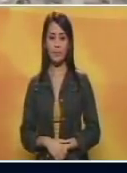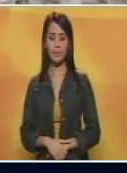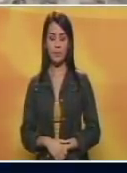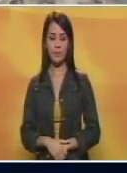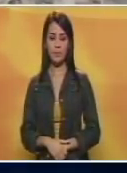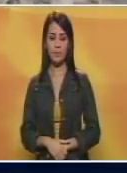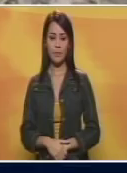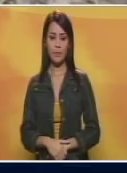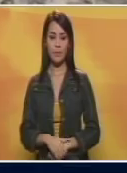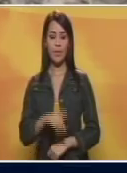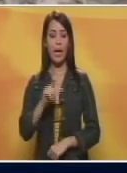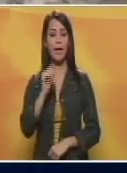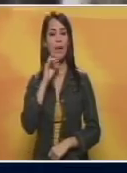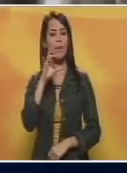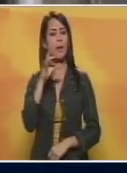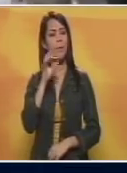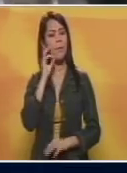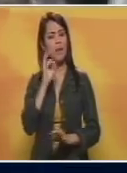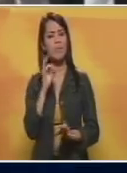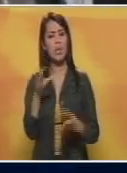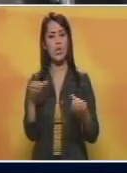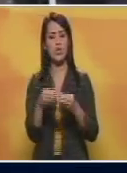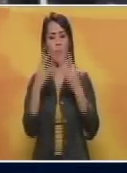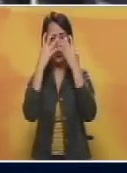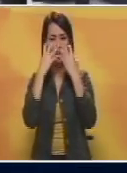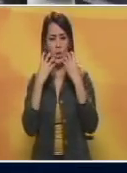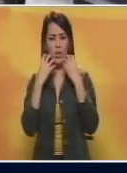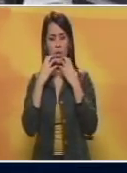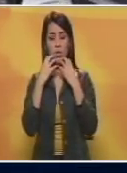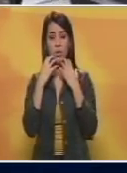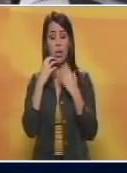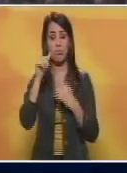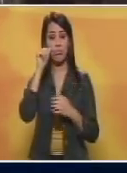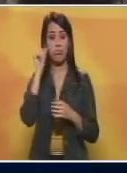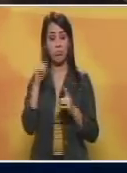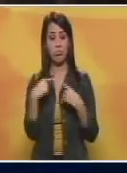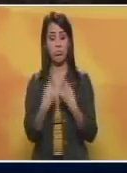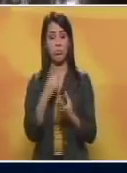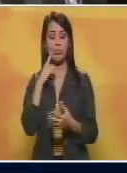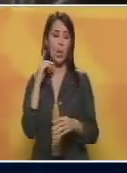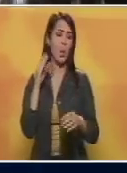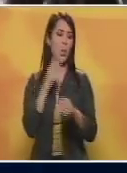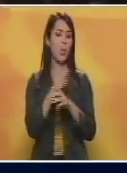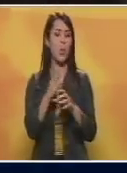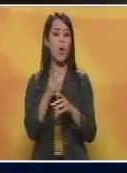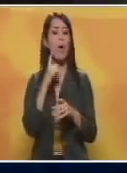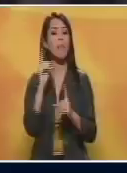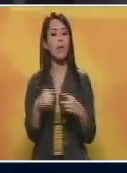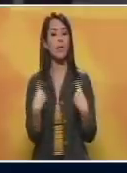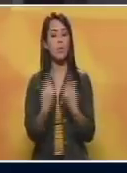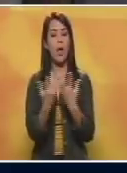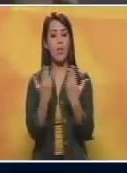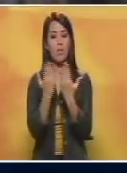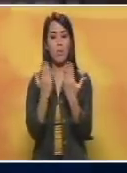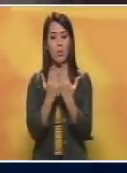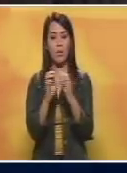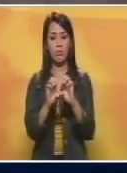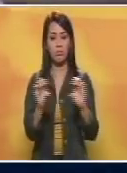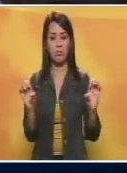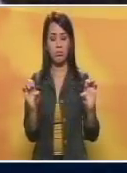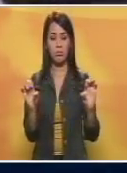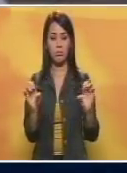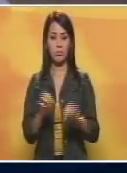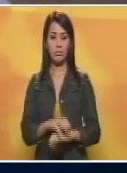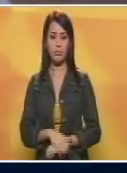en afganistán el grupo terrorista estado islámico reivindicó la autoría de un ataque contra un centro educativo en un barrio de mayoría chií de